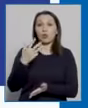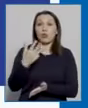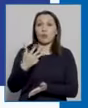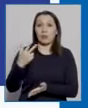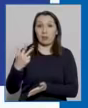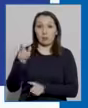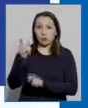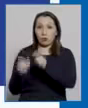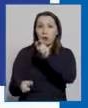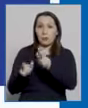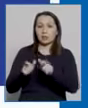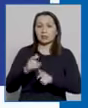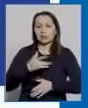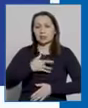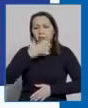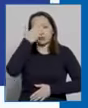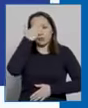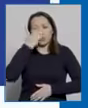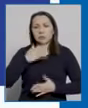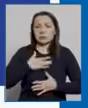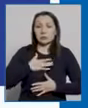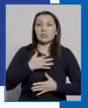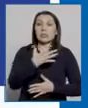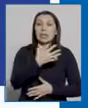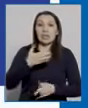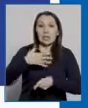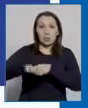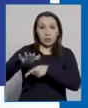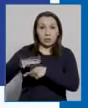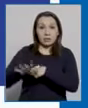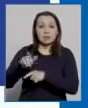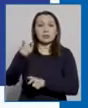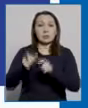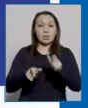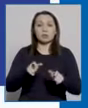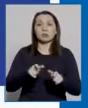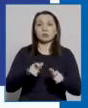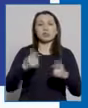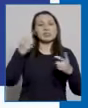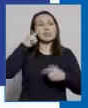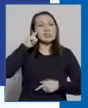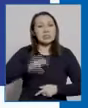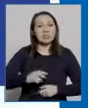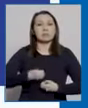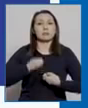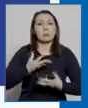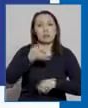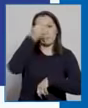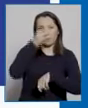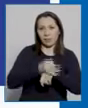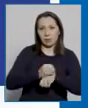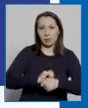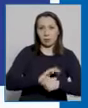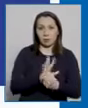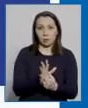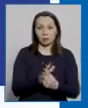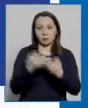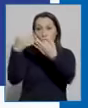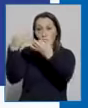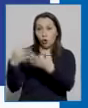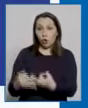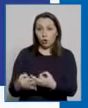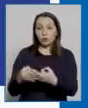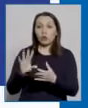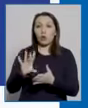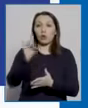4.498 son personas sintomáticas y 515 son personas asintomáticas. La cifra total de